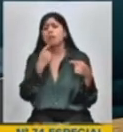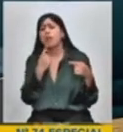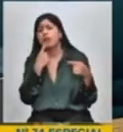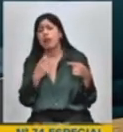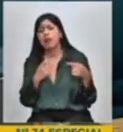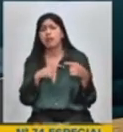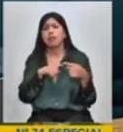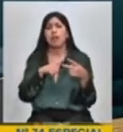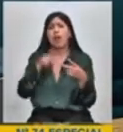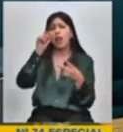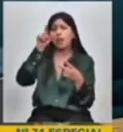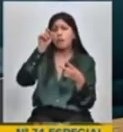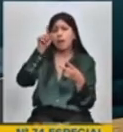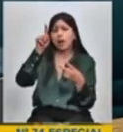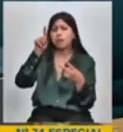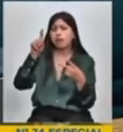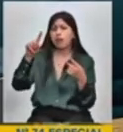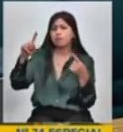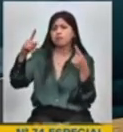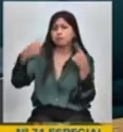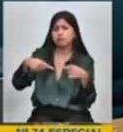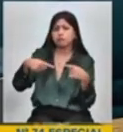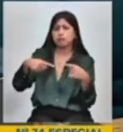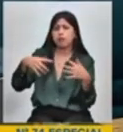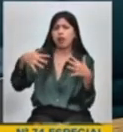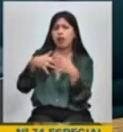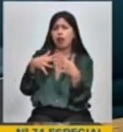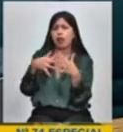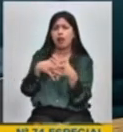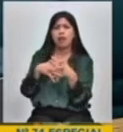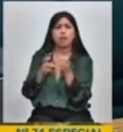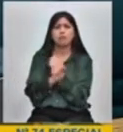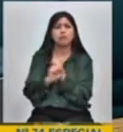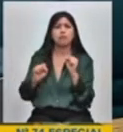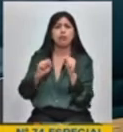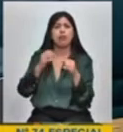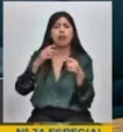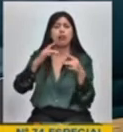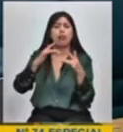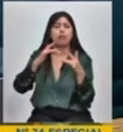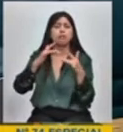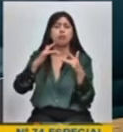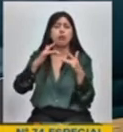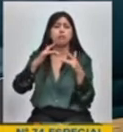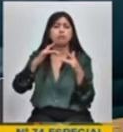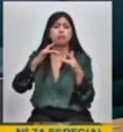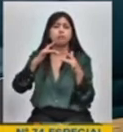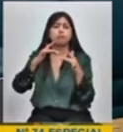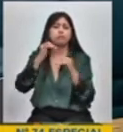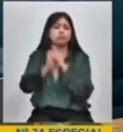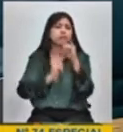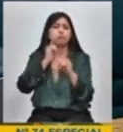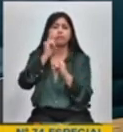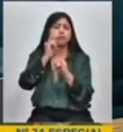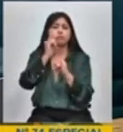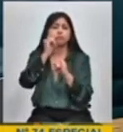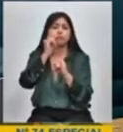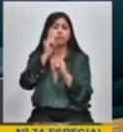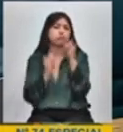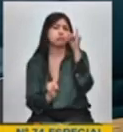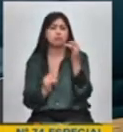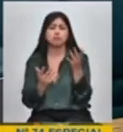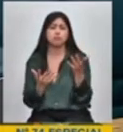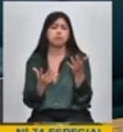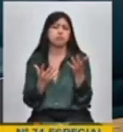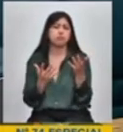pone en riesgo la posibilidad quizás de comunicaciones y de conectividad de los países. Y aquí